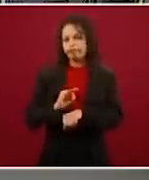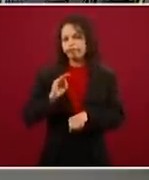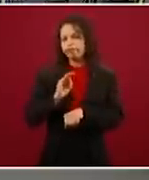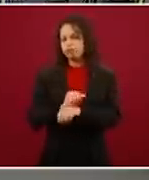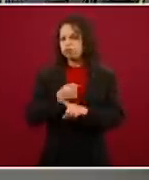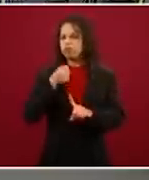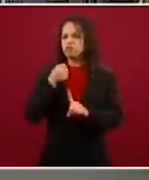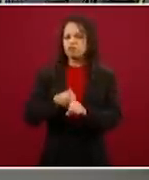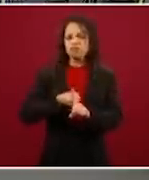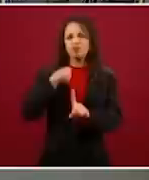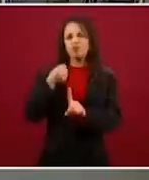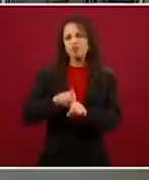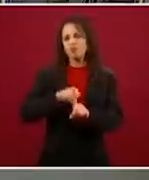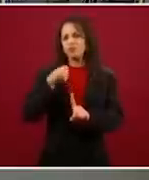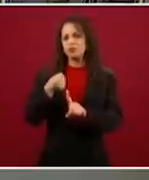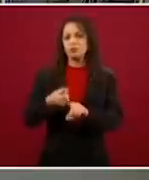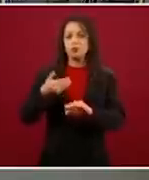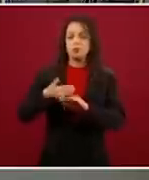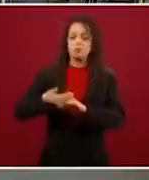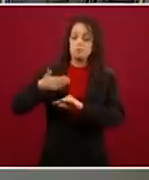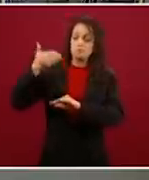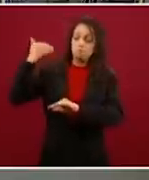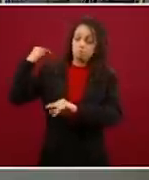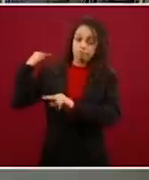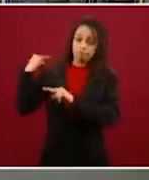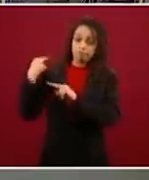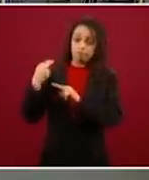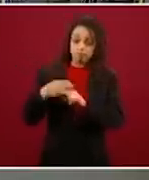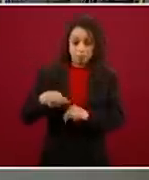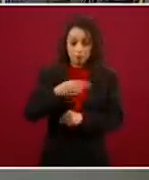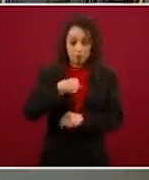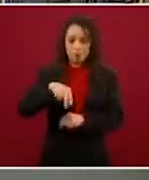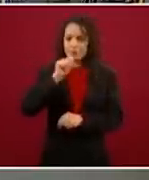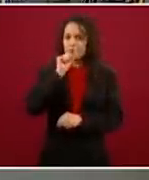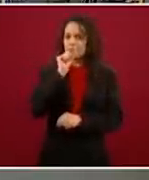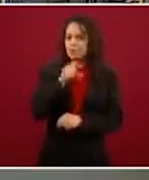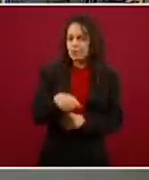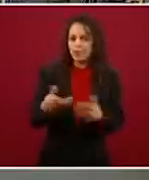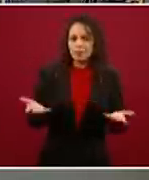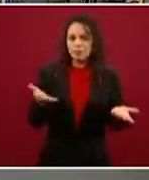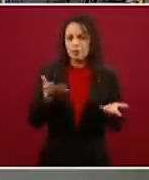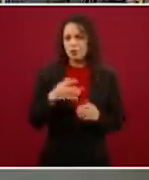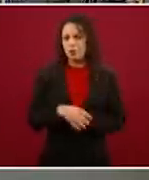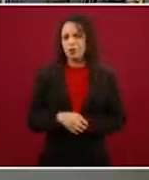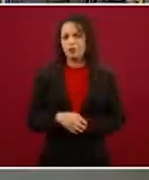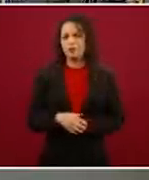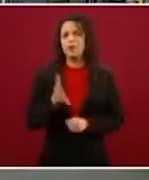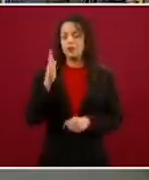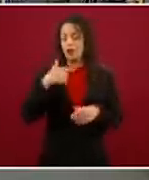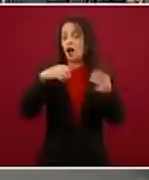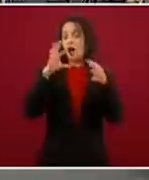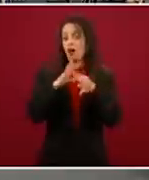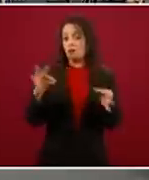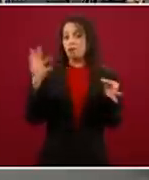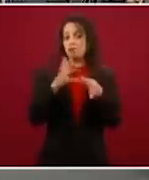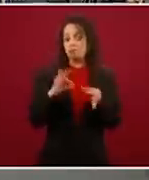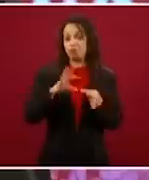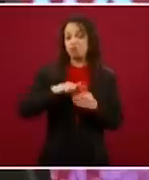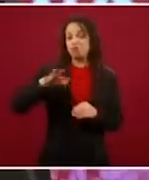lucha de tiempo atrás, nosotros mismos, ya lo expliqué aquí.